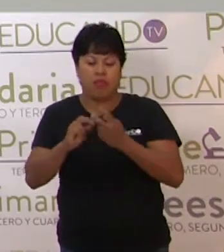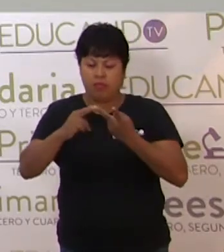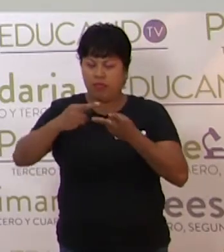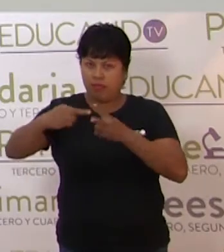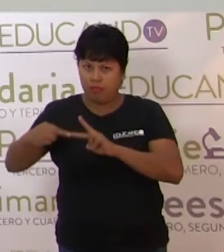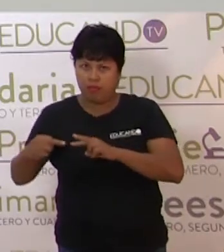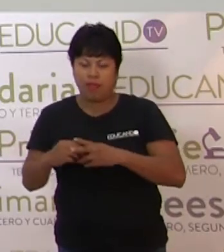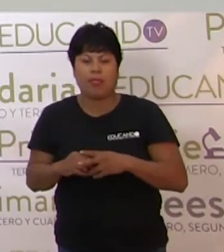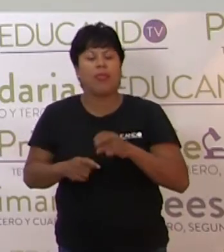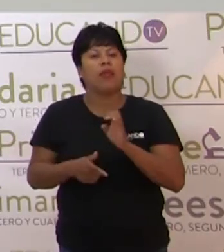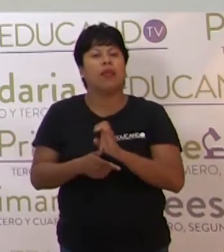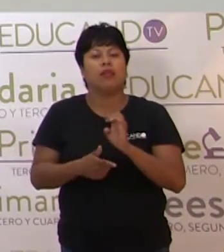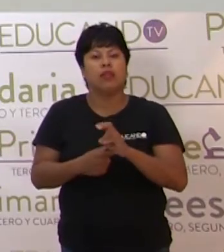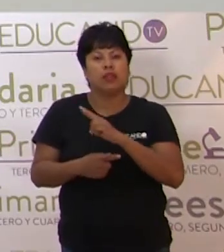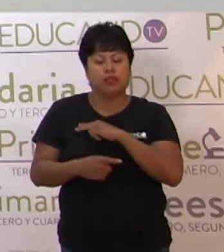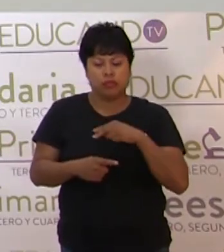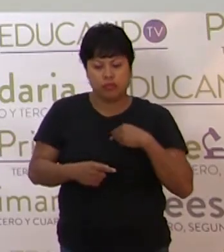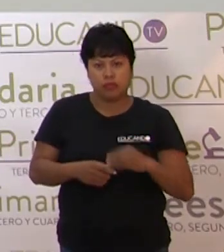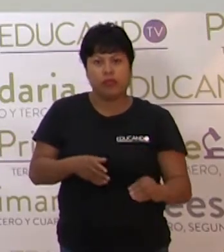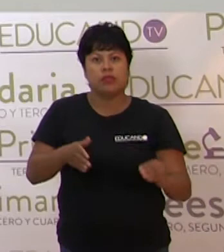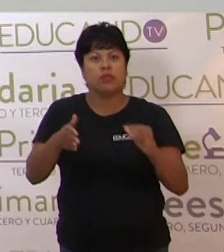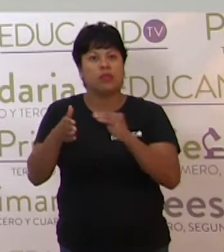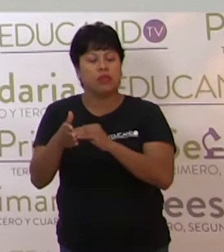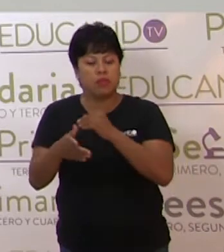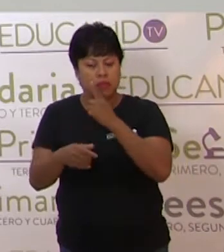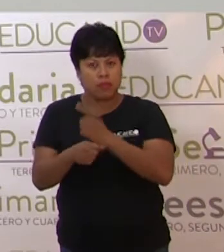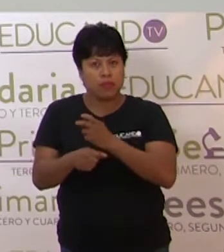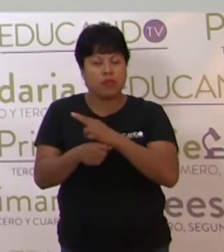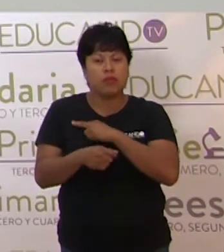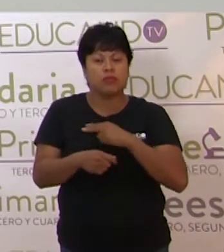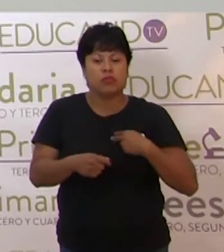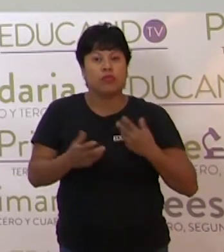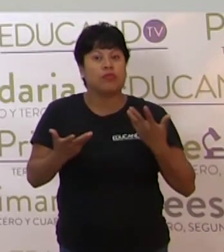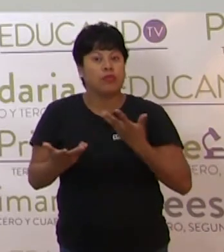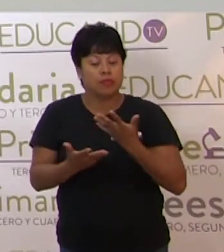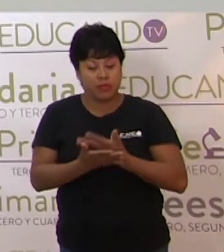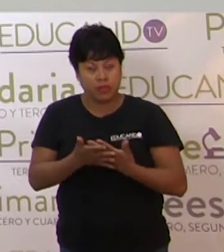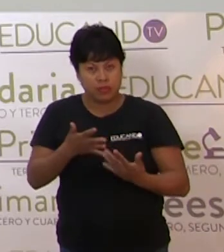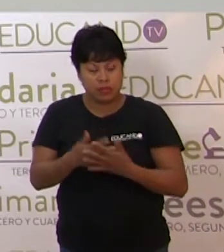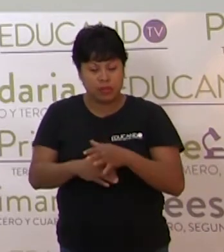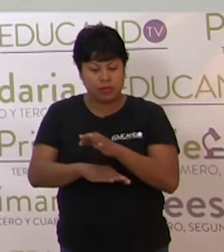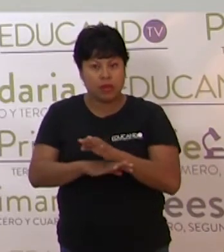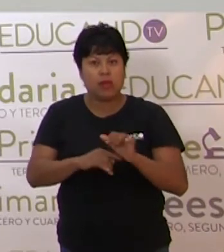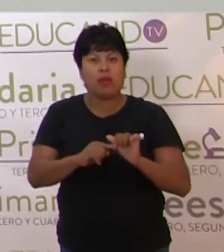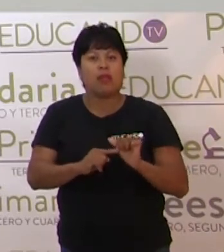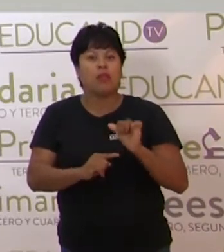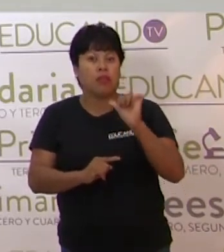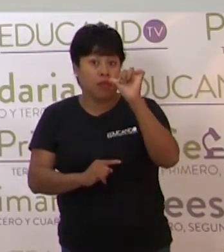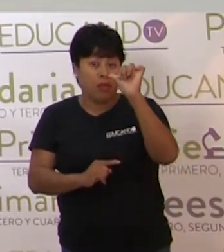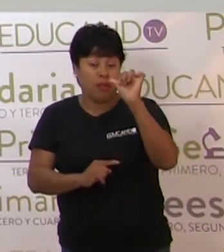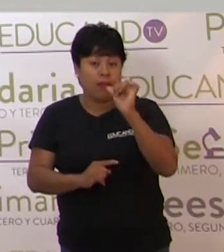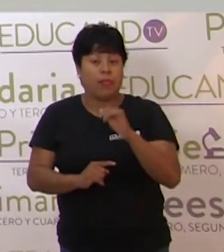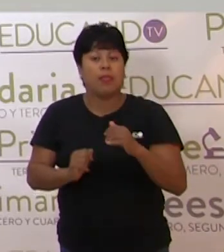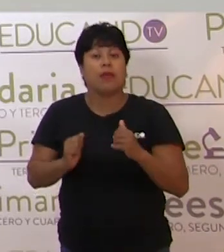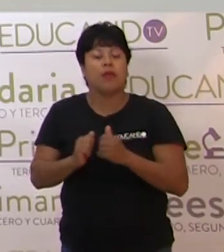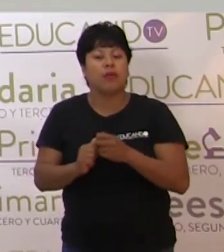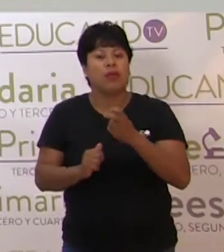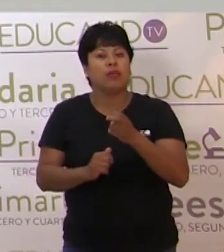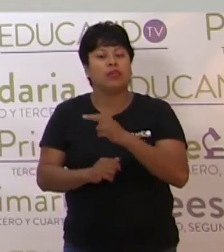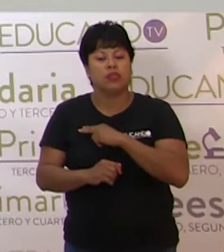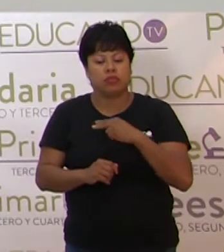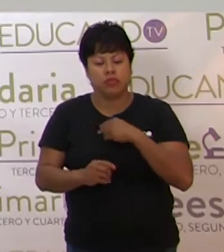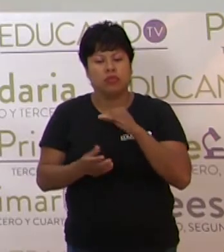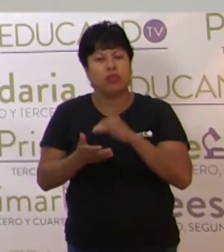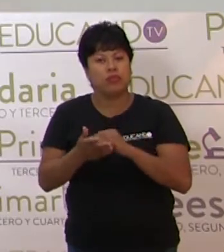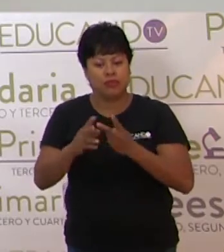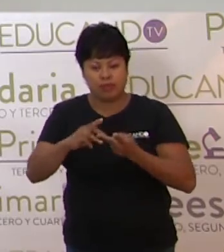entonces vamos a colocarlos y vamos primero a trazar la altura con respecto a nos colocamos en su lado